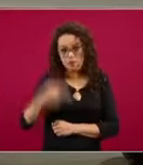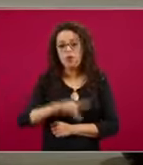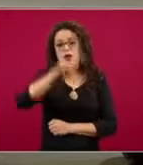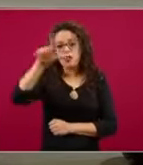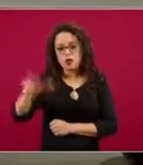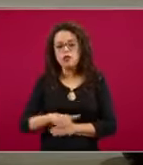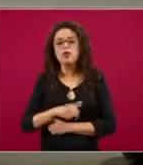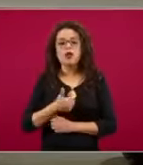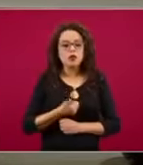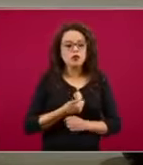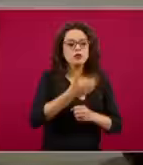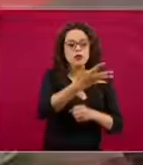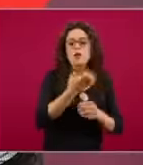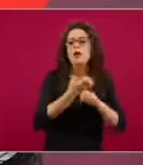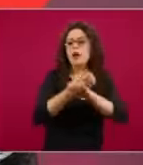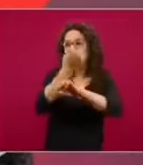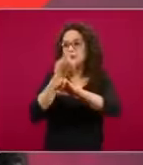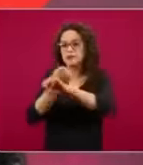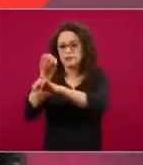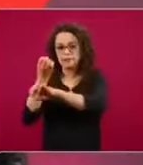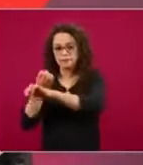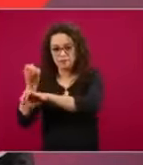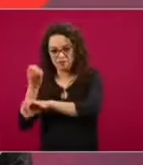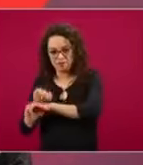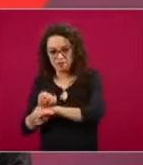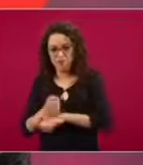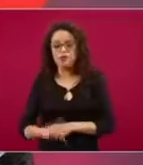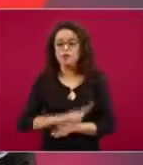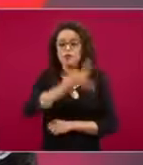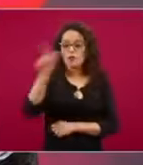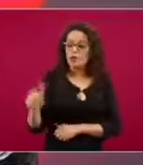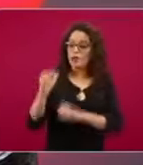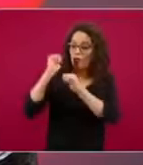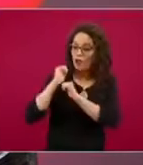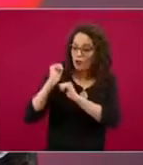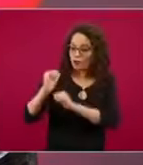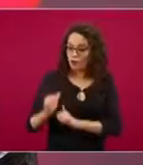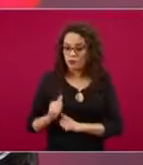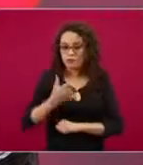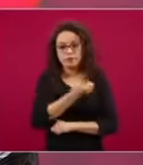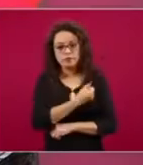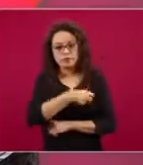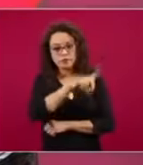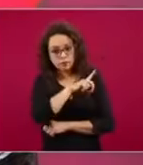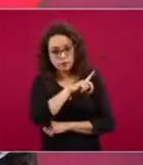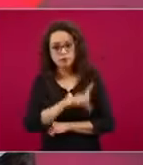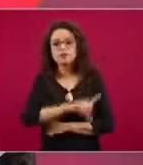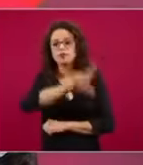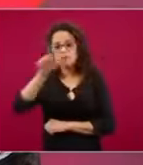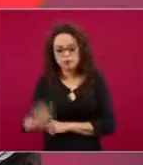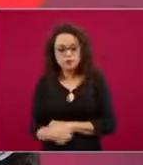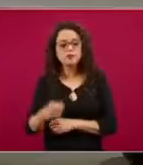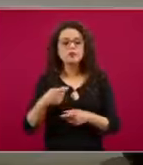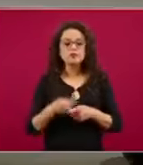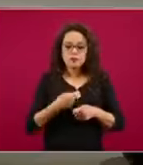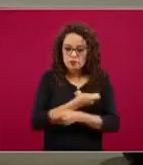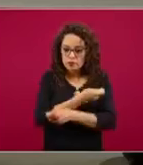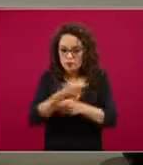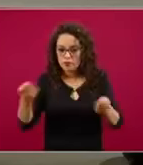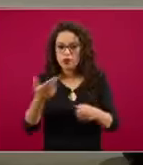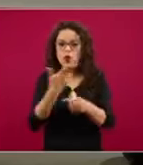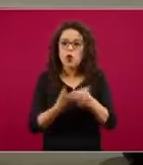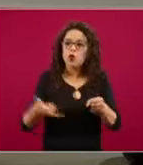jurisdicción sanitaria y de una jurisdicción sanitaria a una unidad de salud, sea un centro de salud urbano, una unidad de medicina familiar o sea